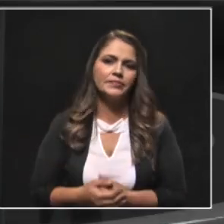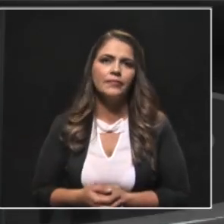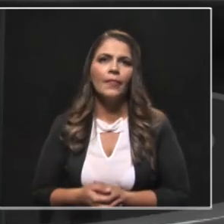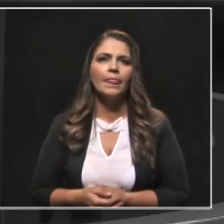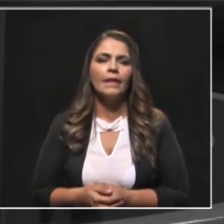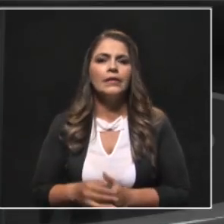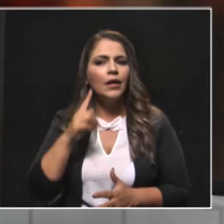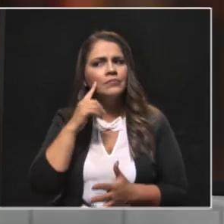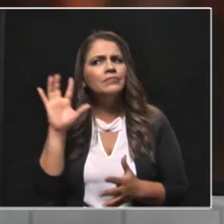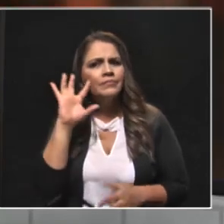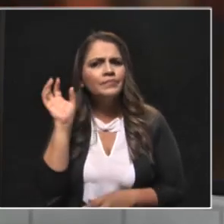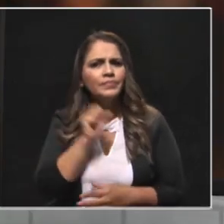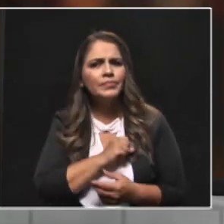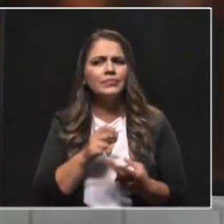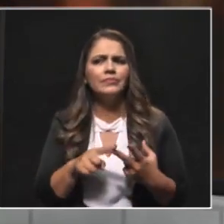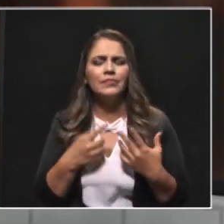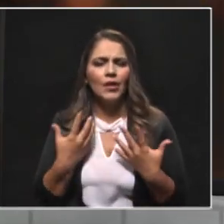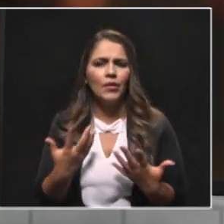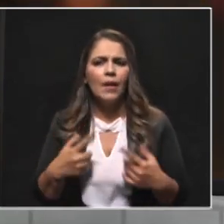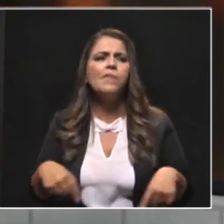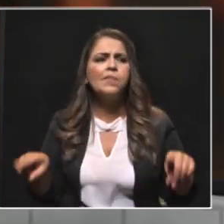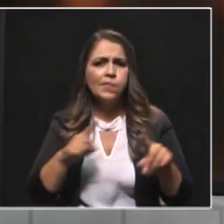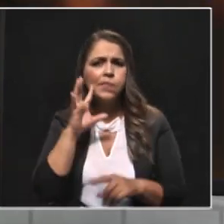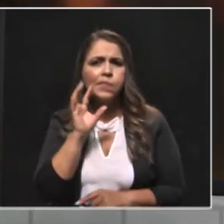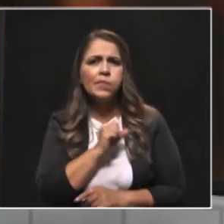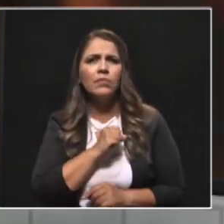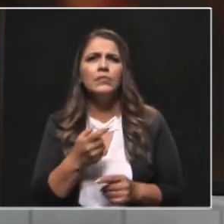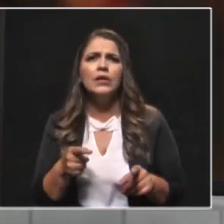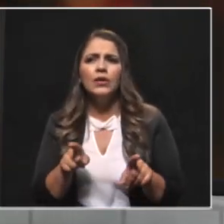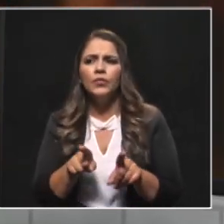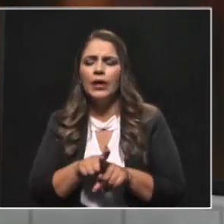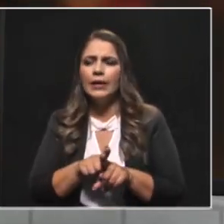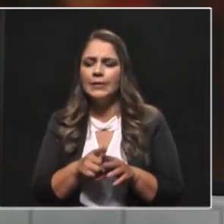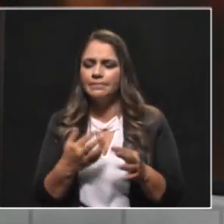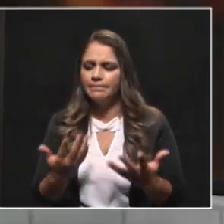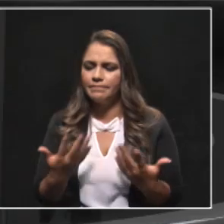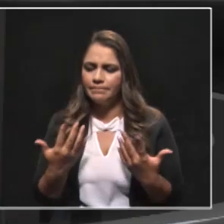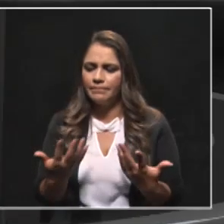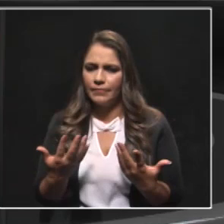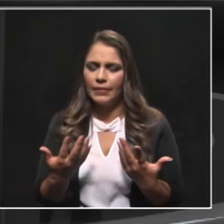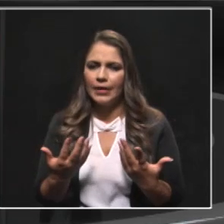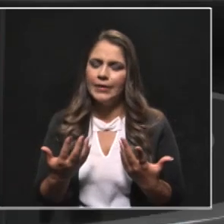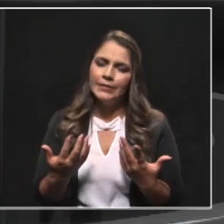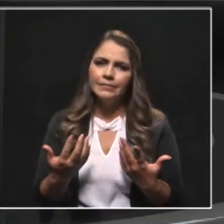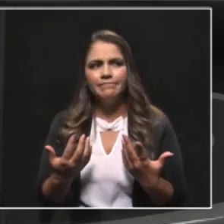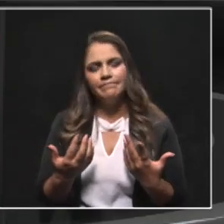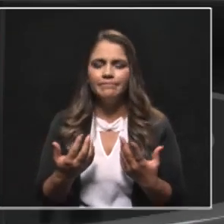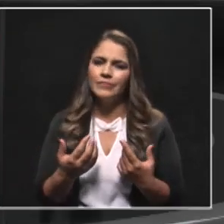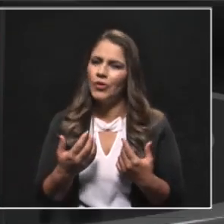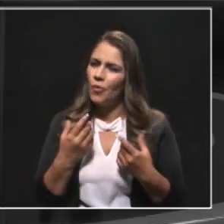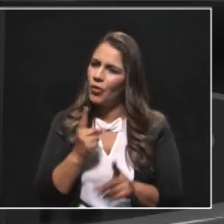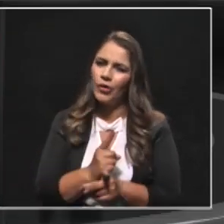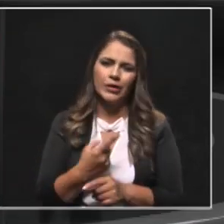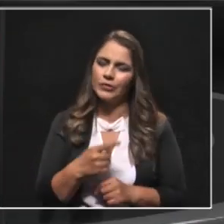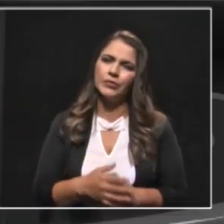de esta figura, como este fenómeno de lo que vemos de inscripción, como un abuso de la figura. Con respecto a la publicidad,